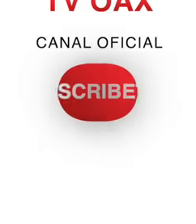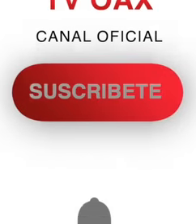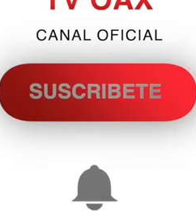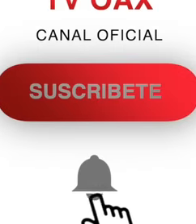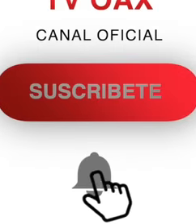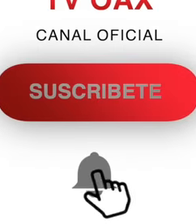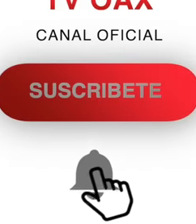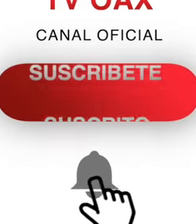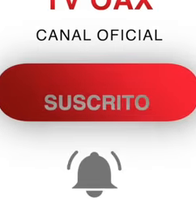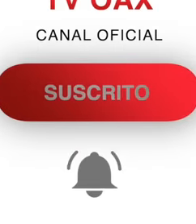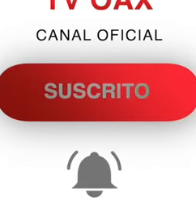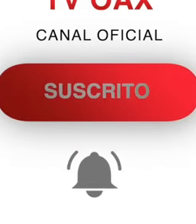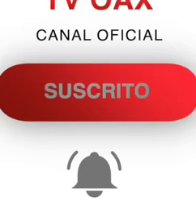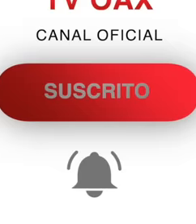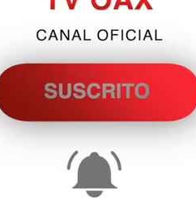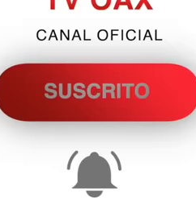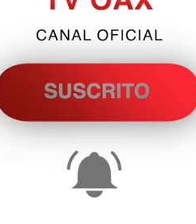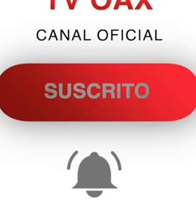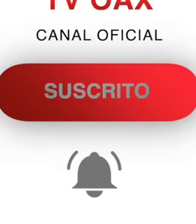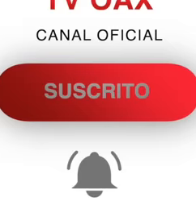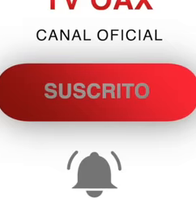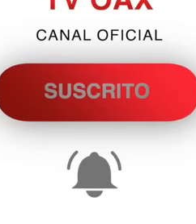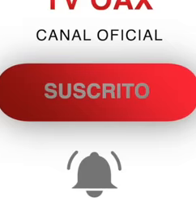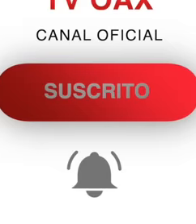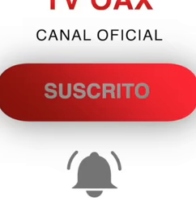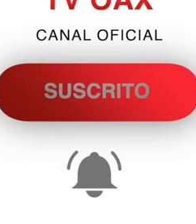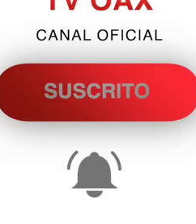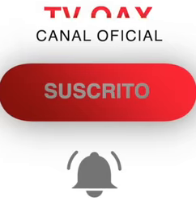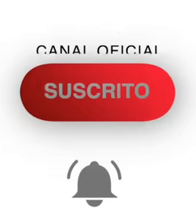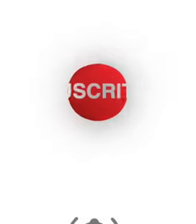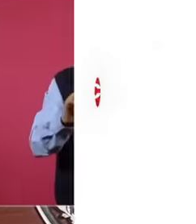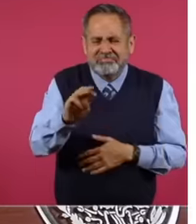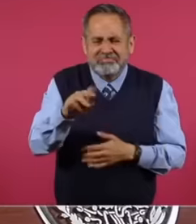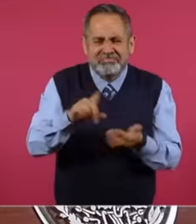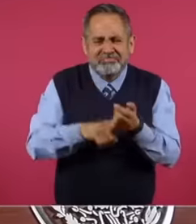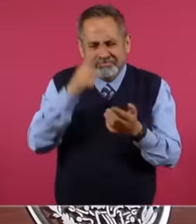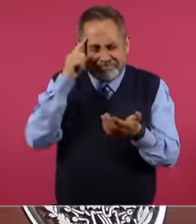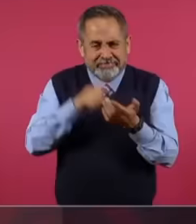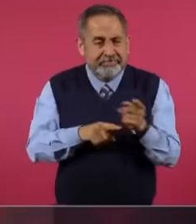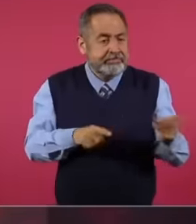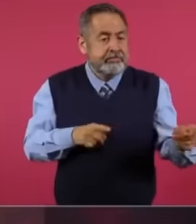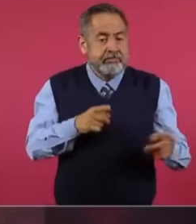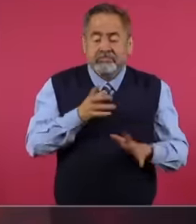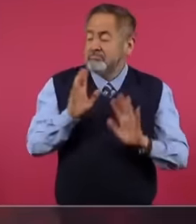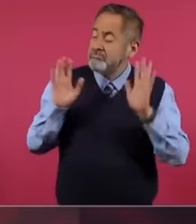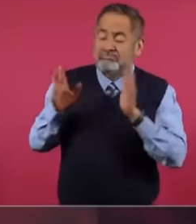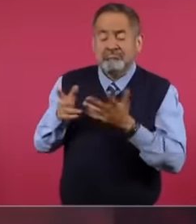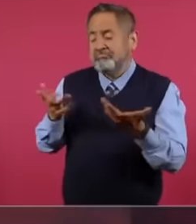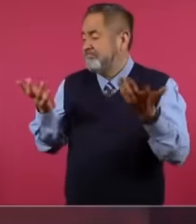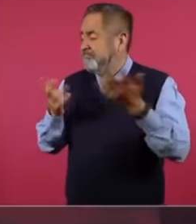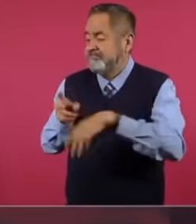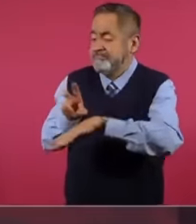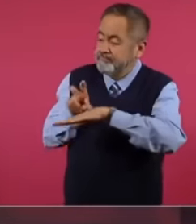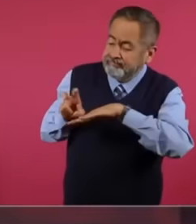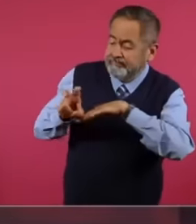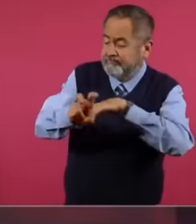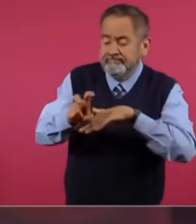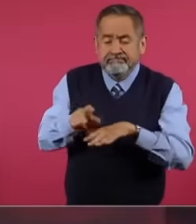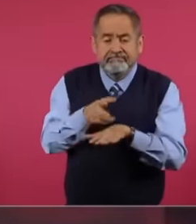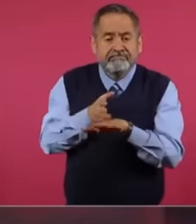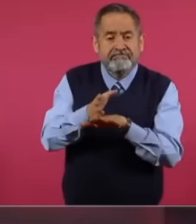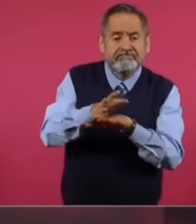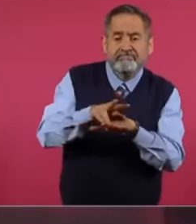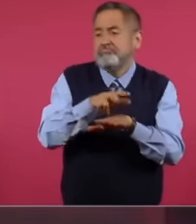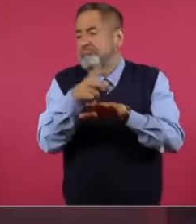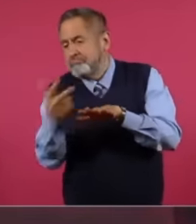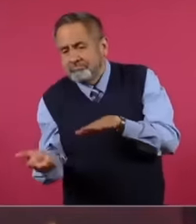un reporte, yo creo que del Reforma, de algún periódico, de que el Tren Maya está descarrilado,